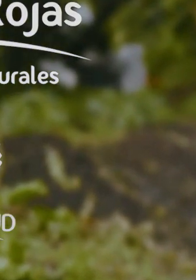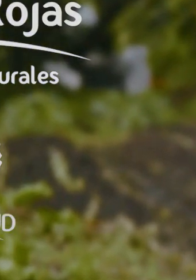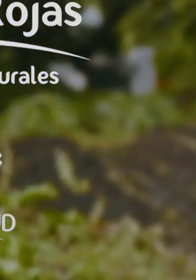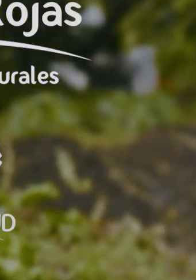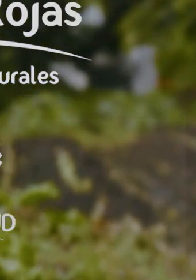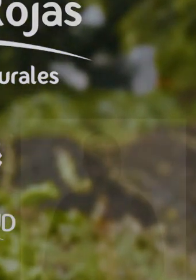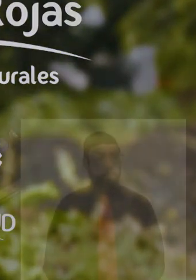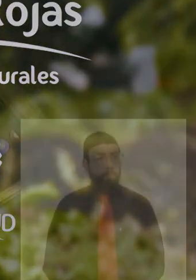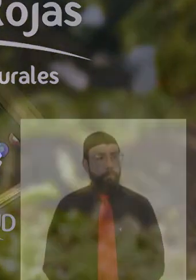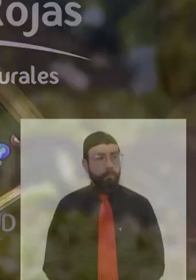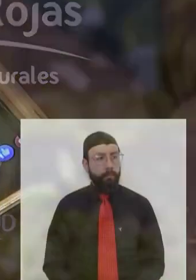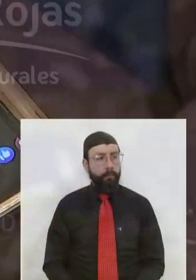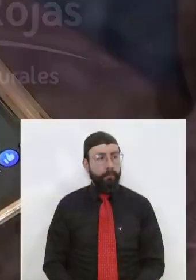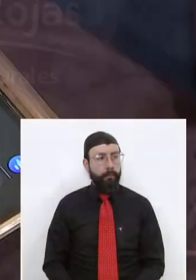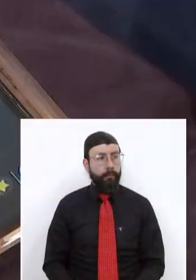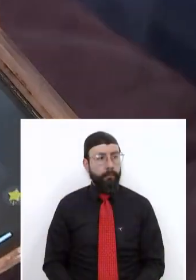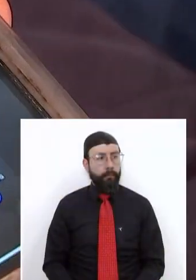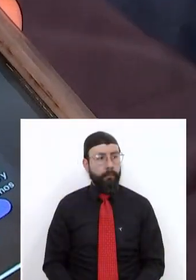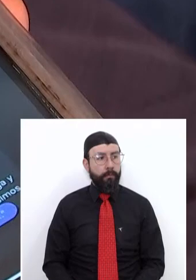más saludable.